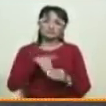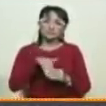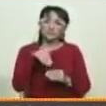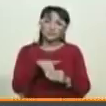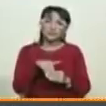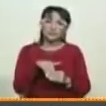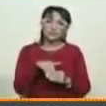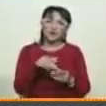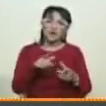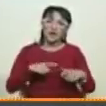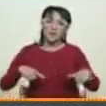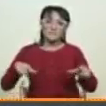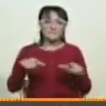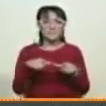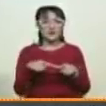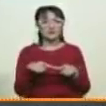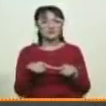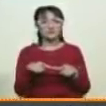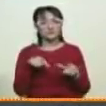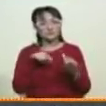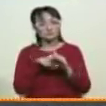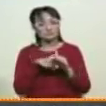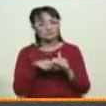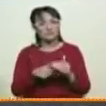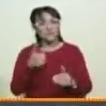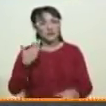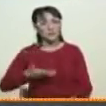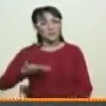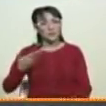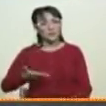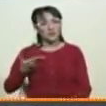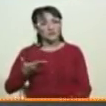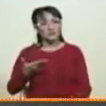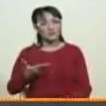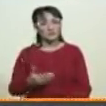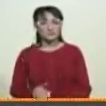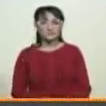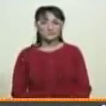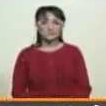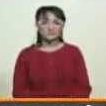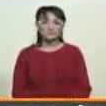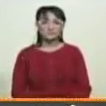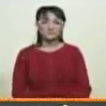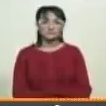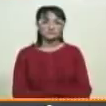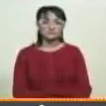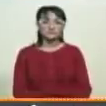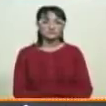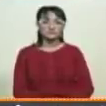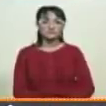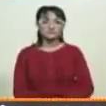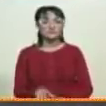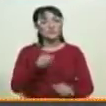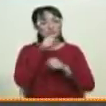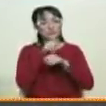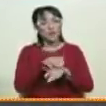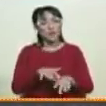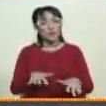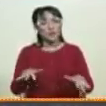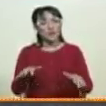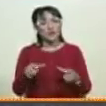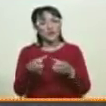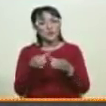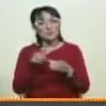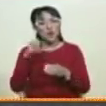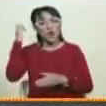el espacio que tienen que para ejercer, que es lo más importante, con libertad ese voto, ¿no? ¿Qué mensaje le daría usted a sectores